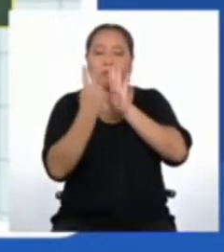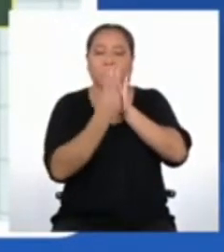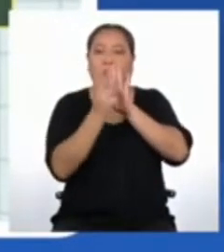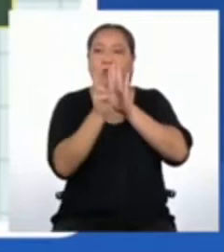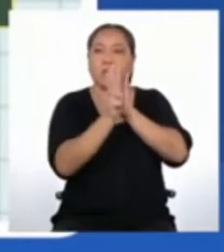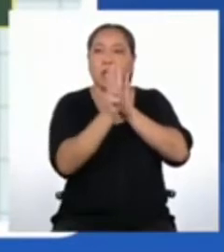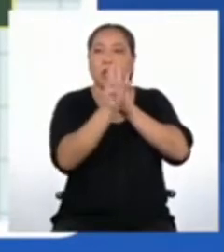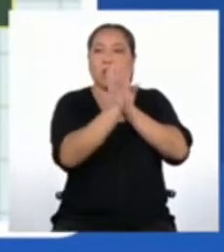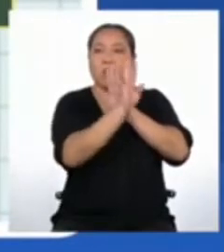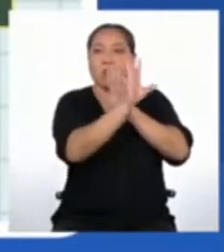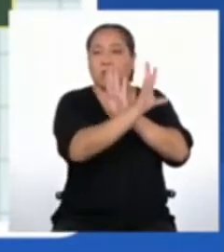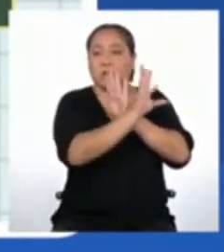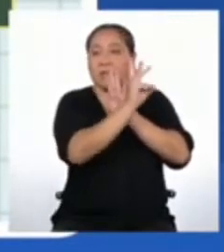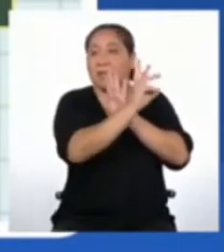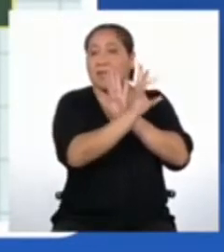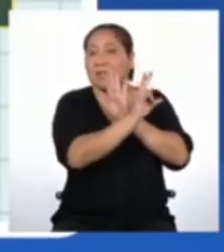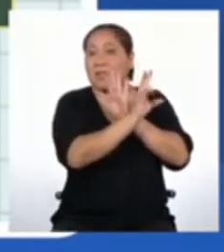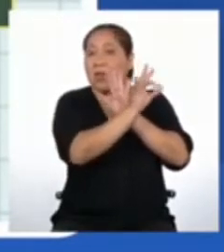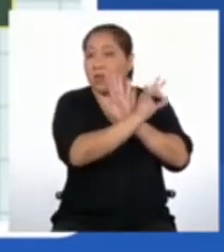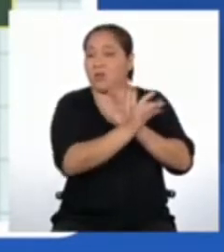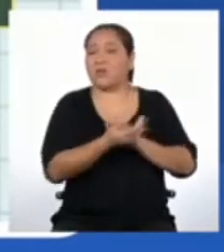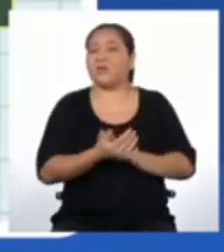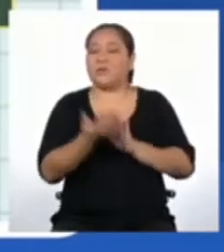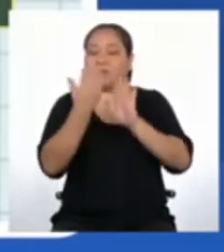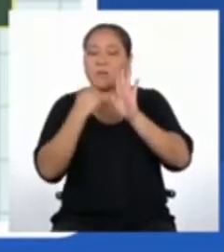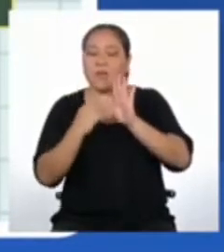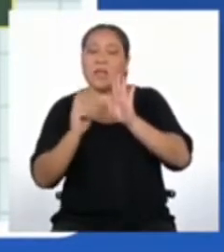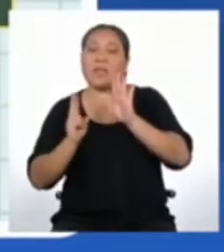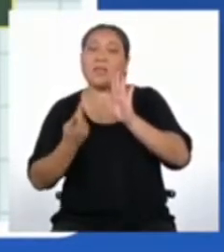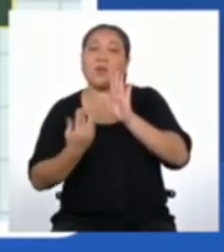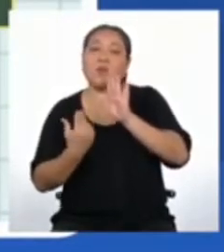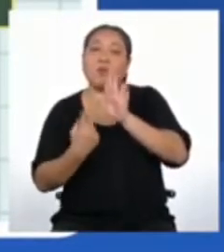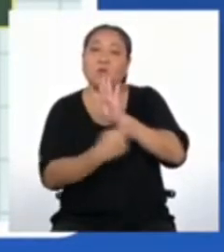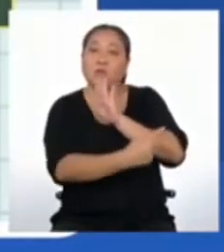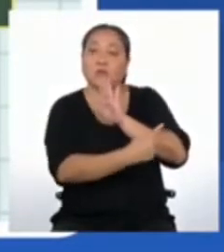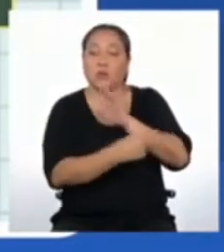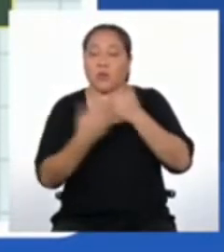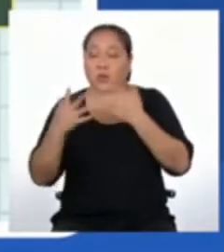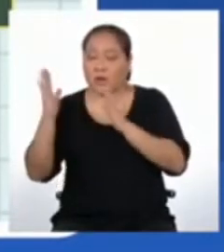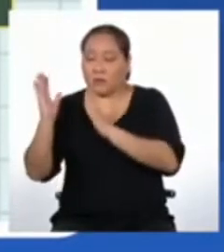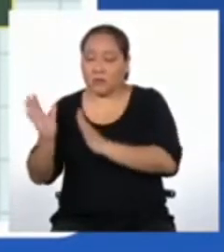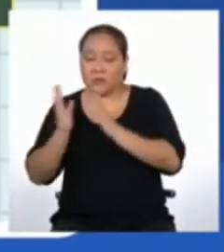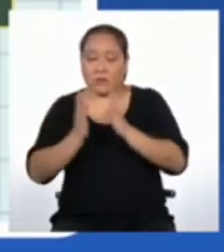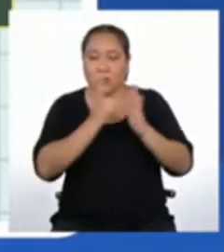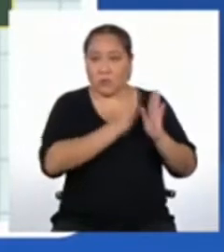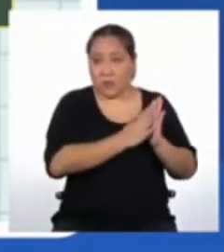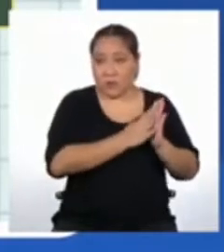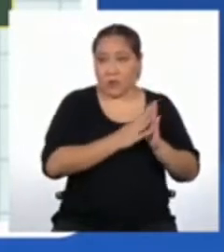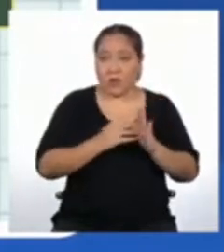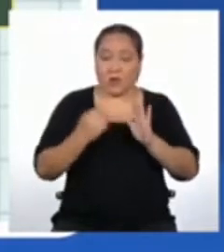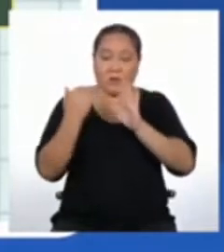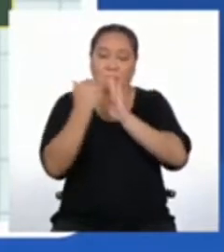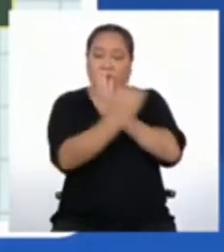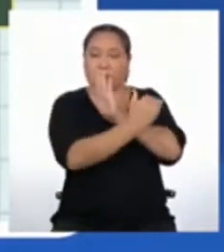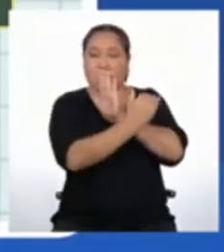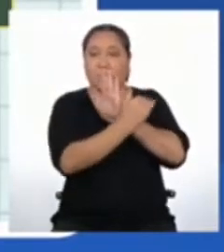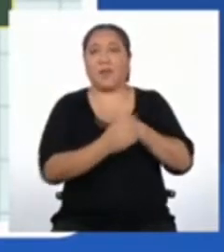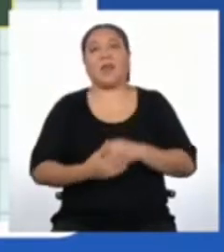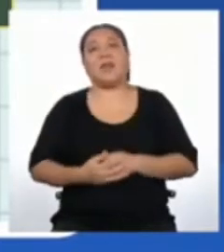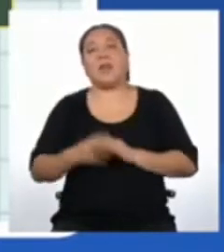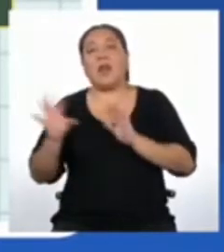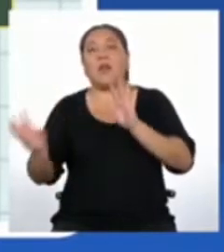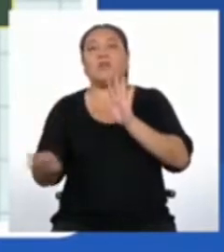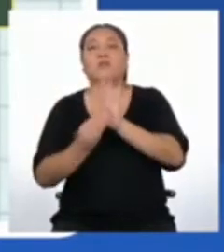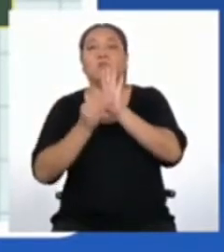Y en la segunda, ¿qué agregamos, profesora? Una vez que ordenemos todos los días en la primera fila, es hora